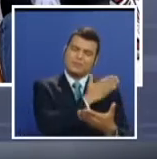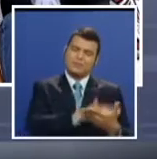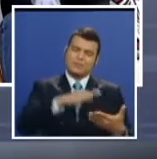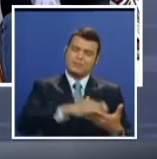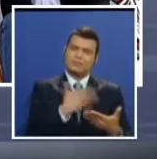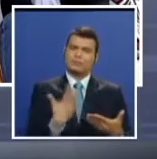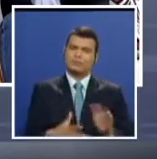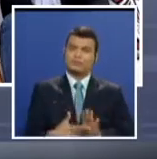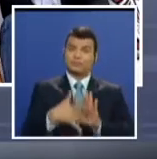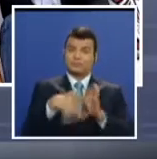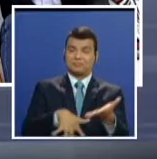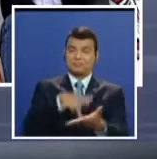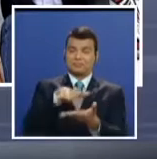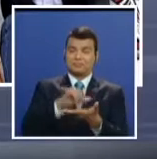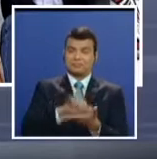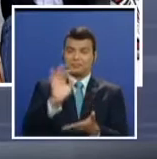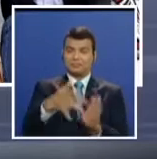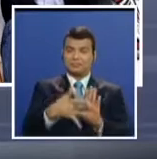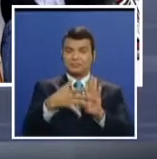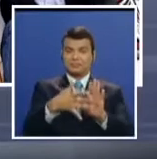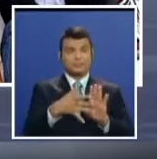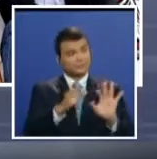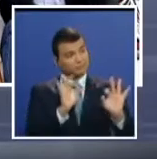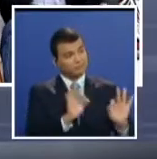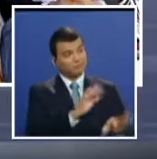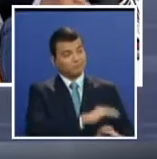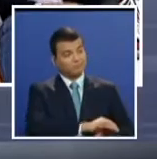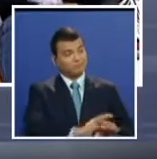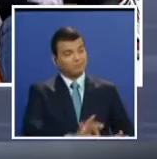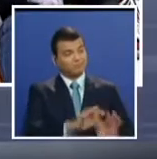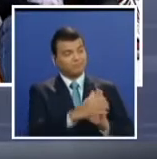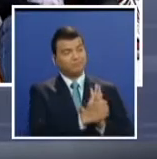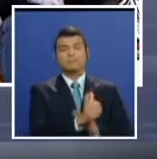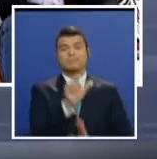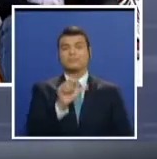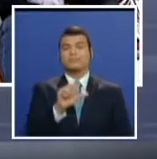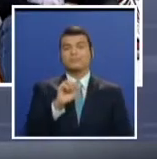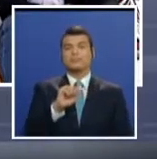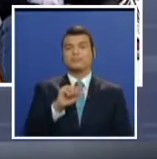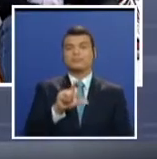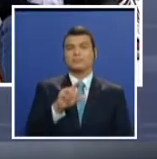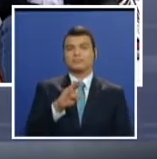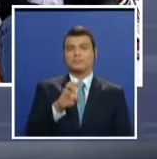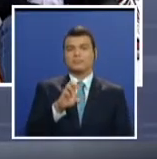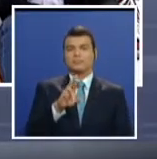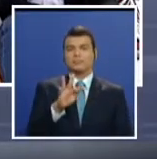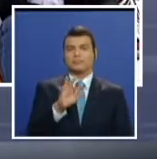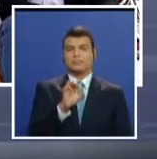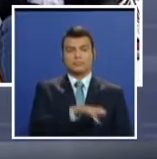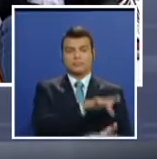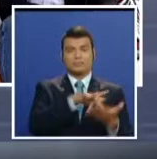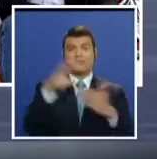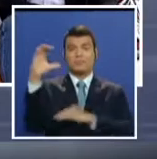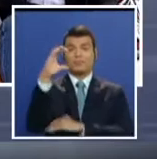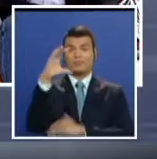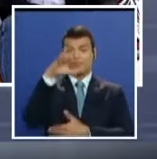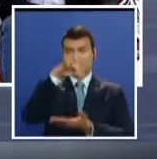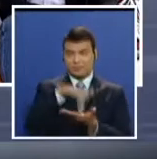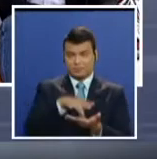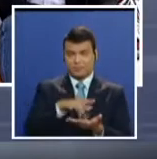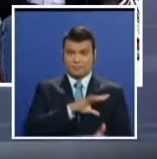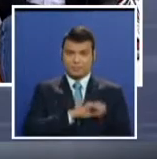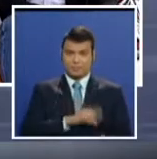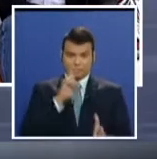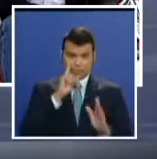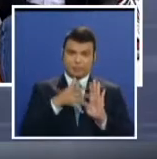a tener hoy para que no se nos vayan a perder señor invitado alberto plazo que por estos días está de visita en colombia entre otras cosas también